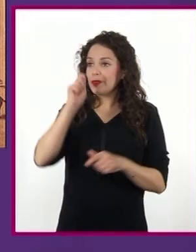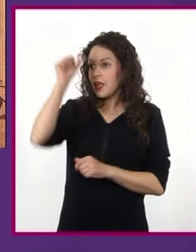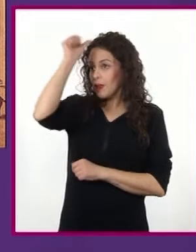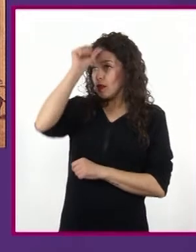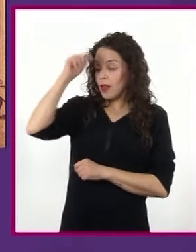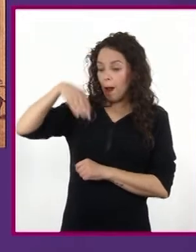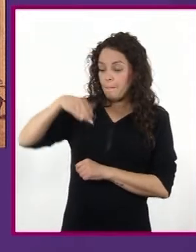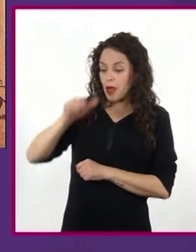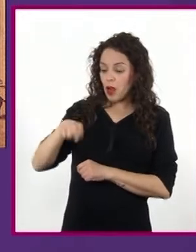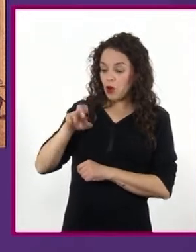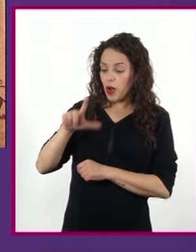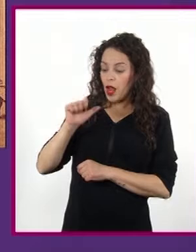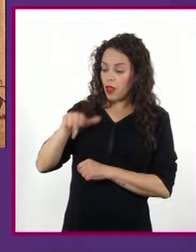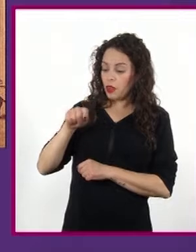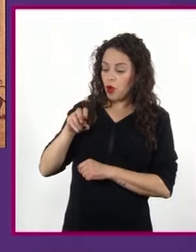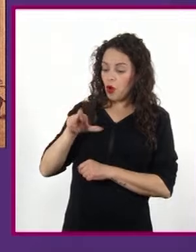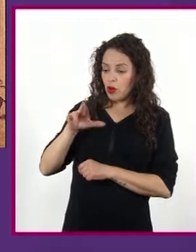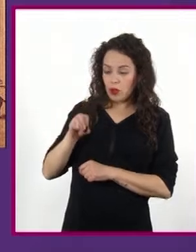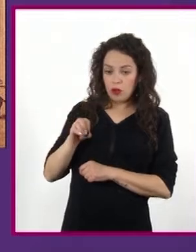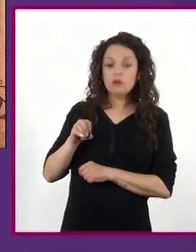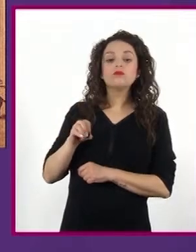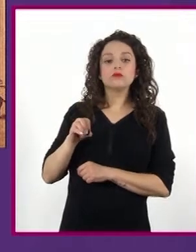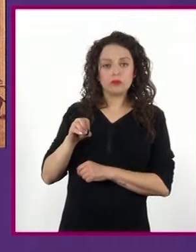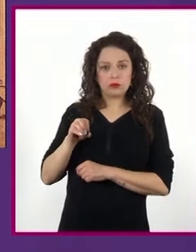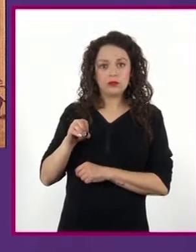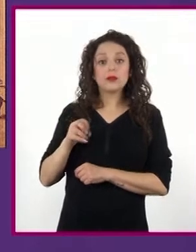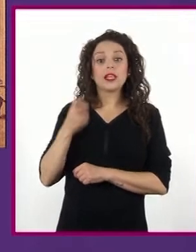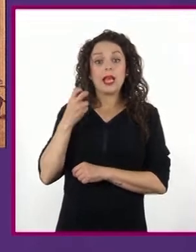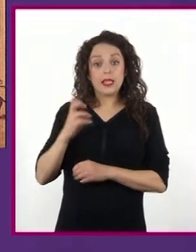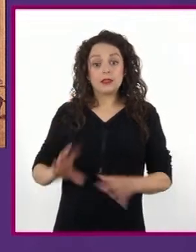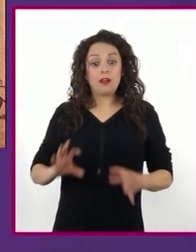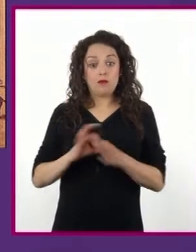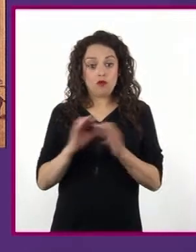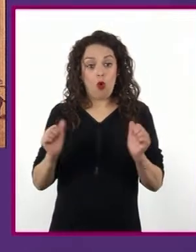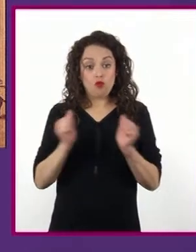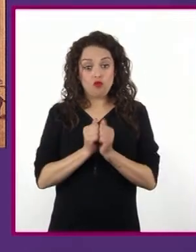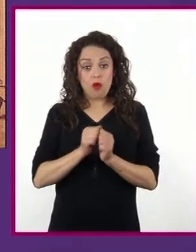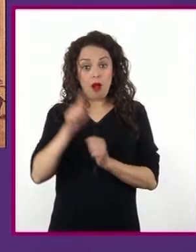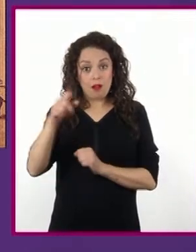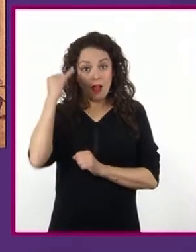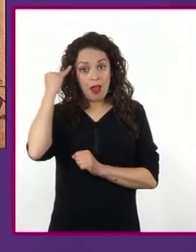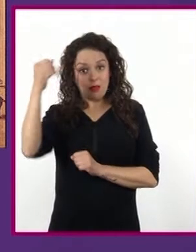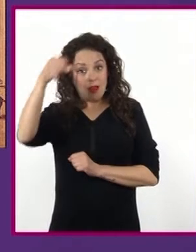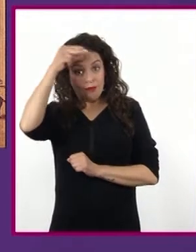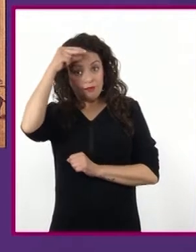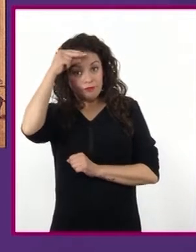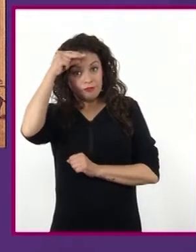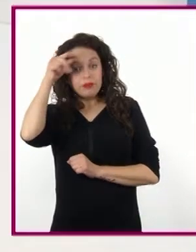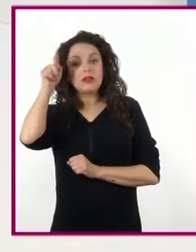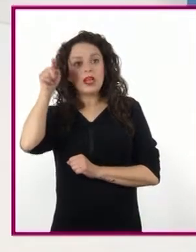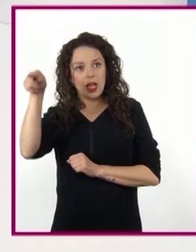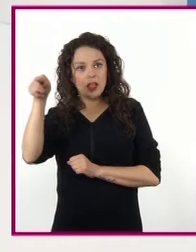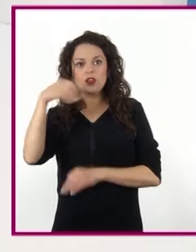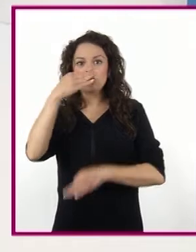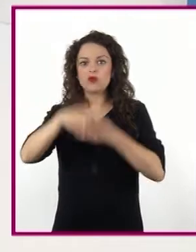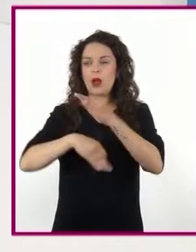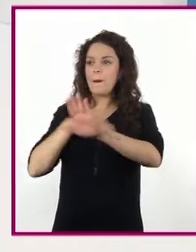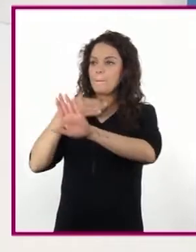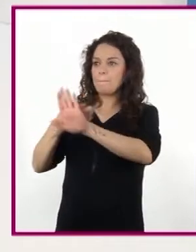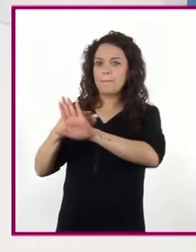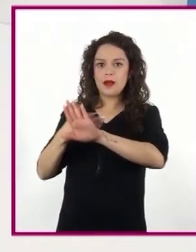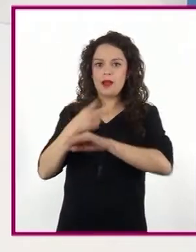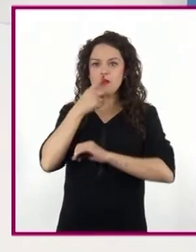Rivas, influenciado por las ideas ilustradas, fueron silenciadas y él acusado de herejía. Para tener